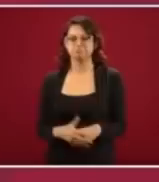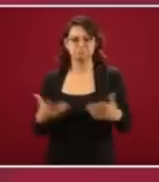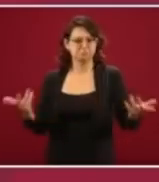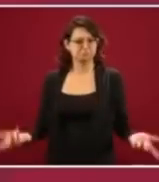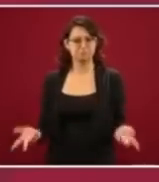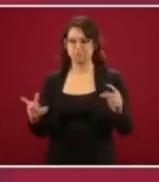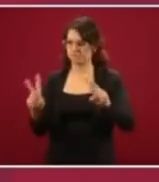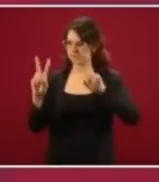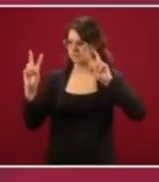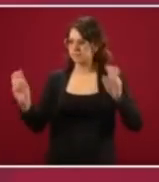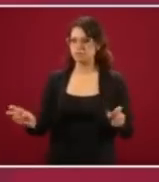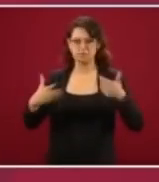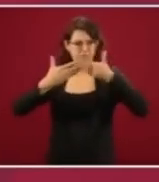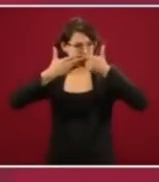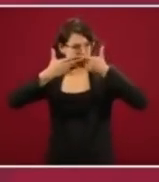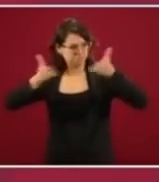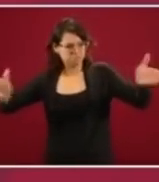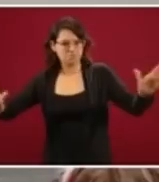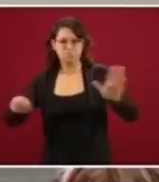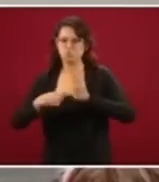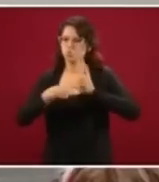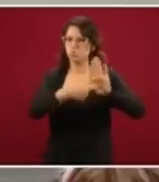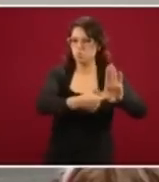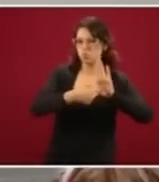se ventilen, se